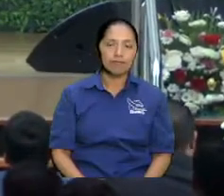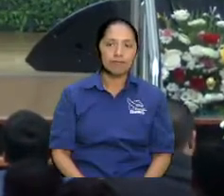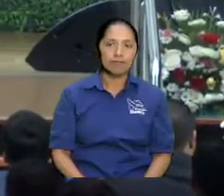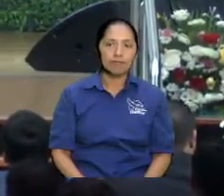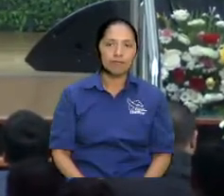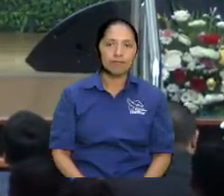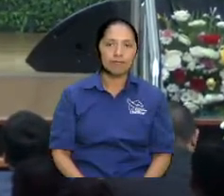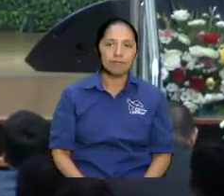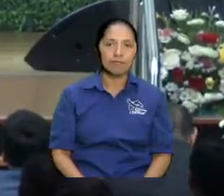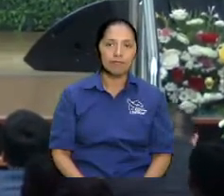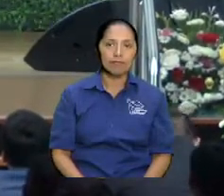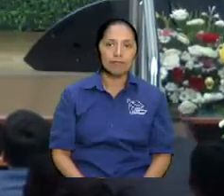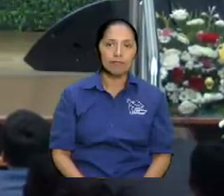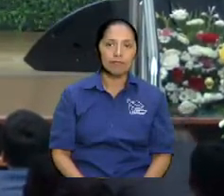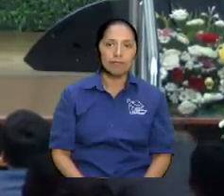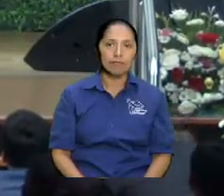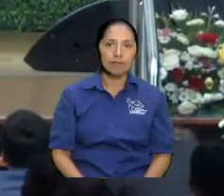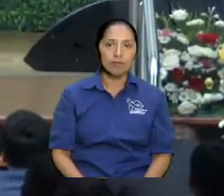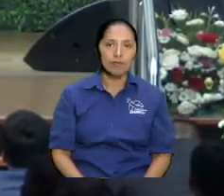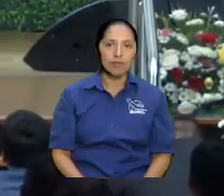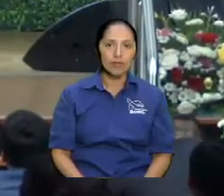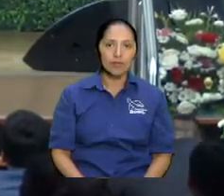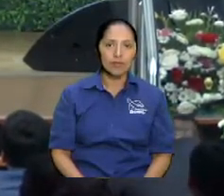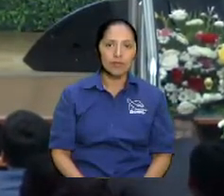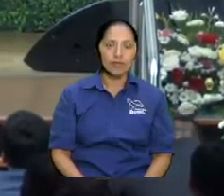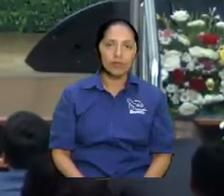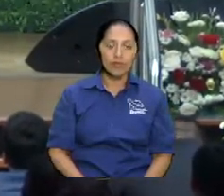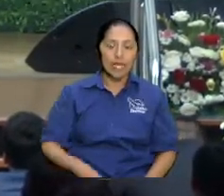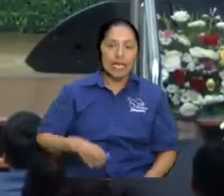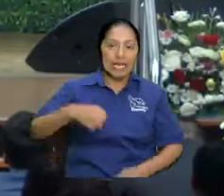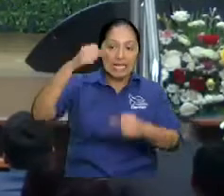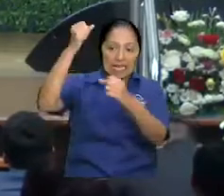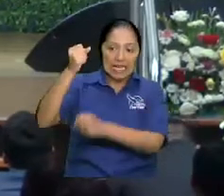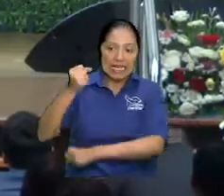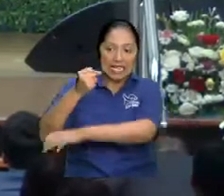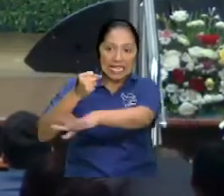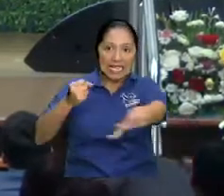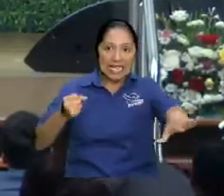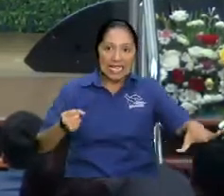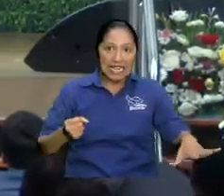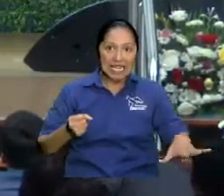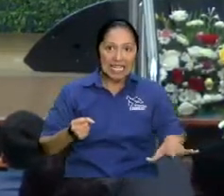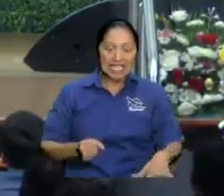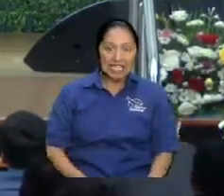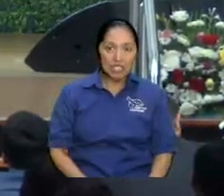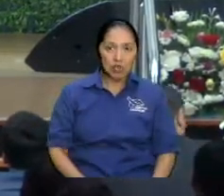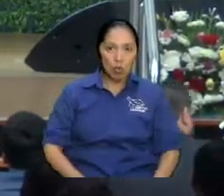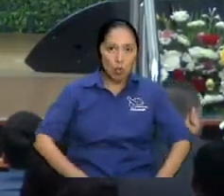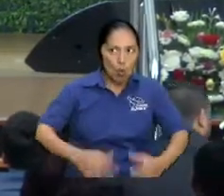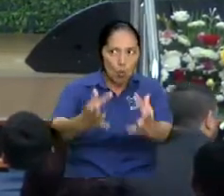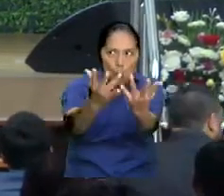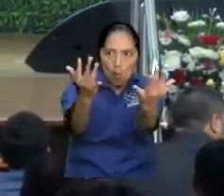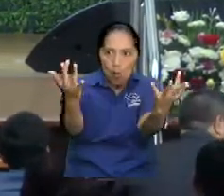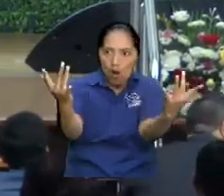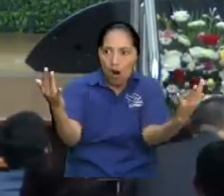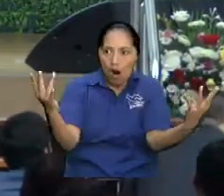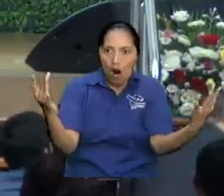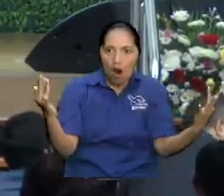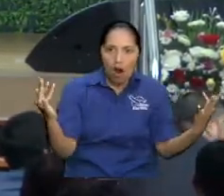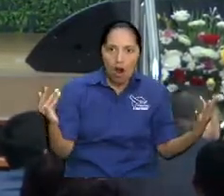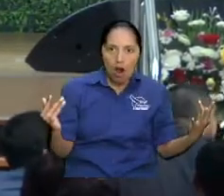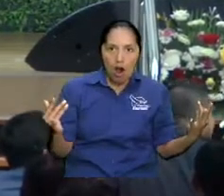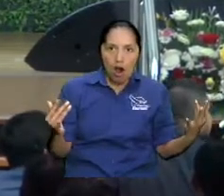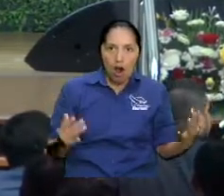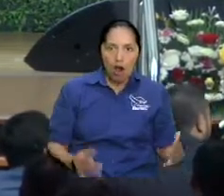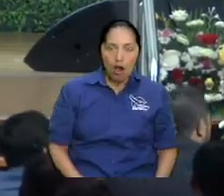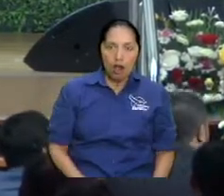32, de los 32,000 del ejército, le habían quitado ya uno, se habían quedado 300. Él estaba preocupado. Los 300 hombres